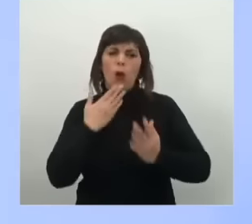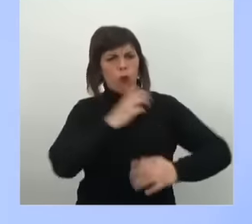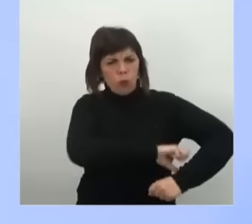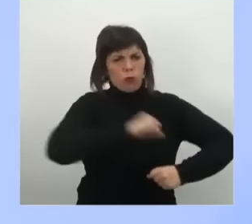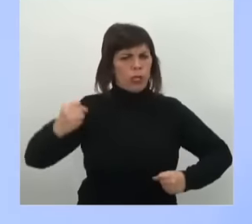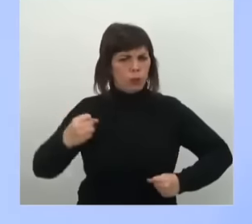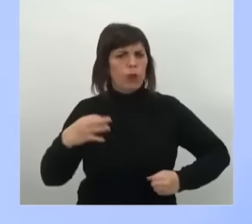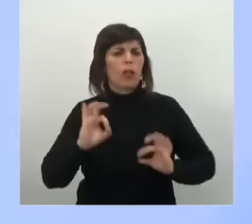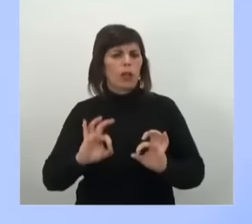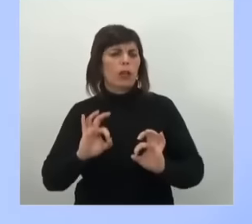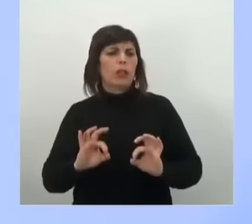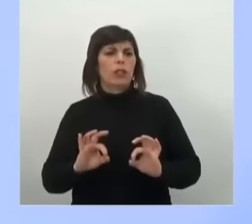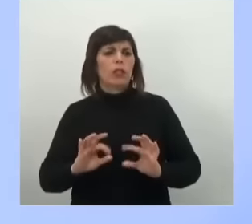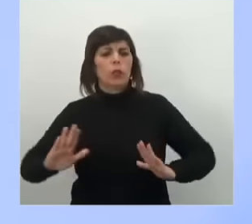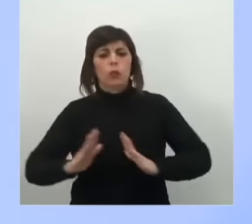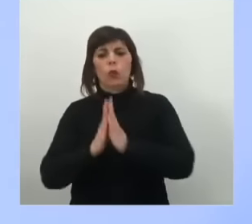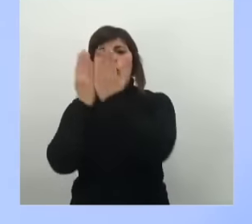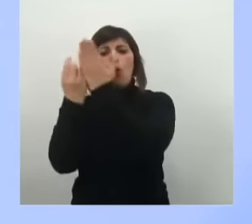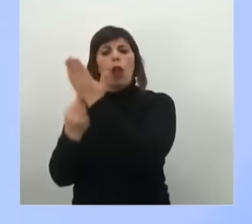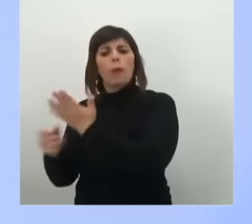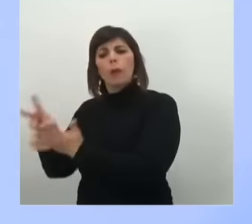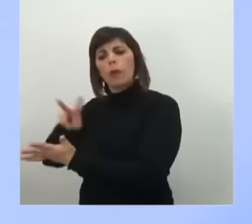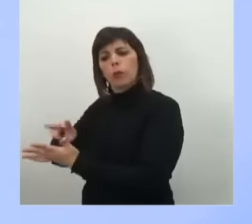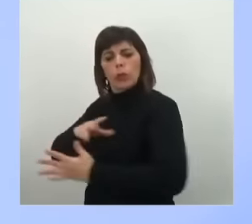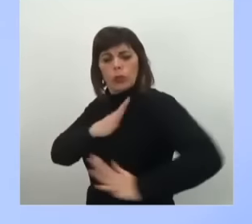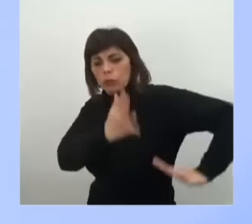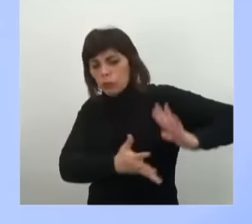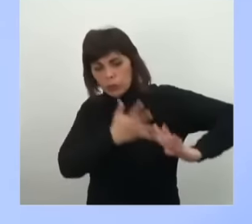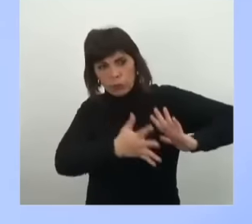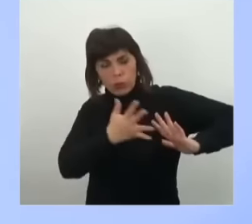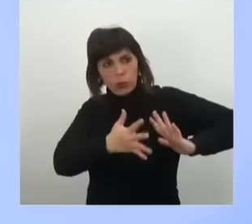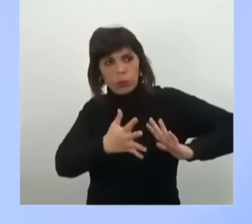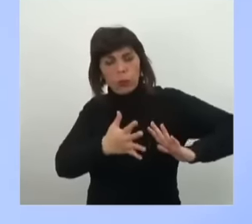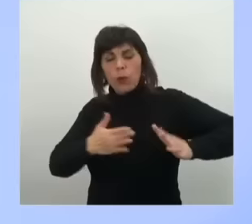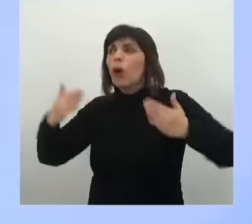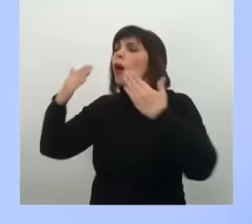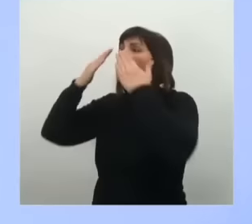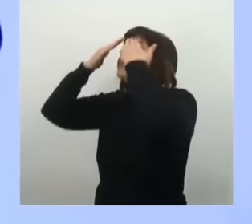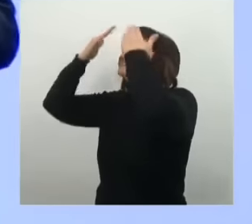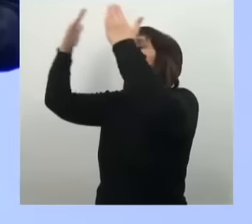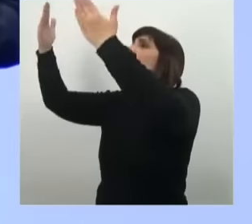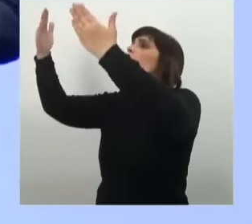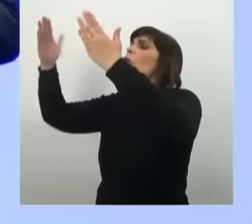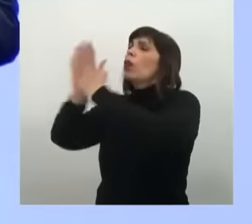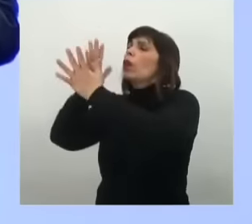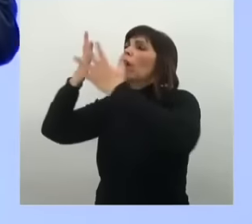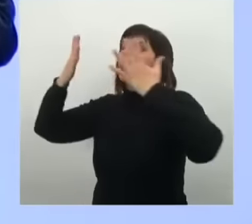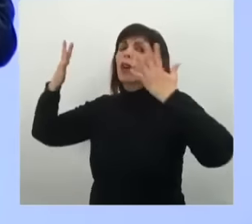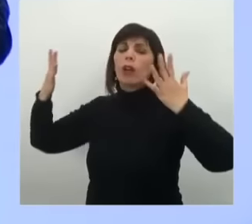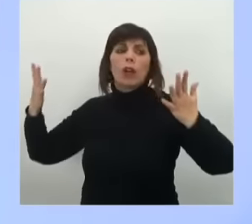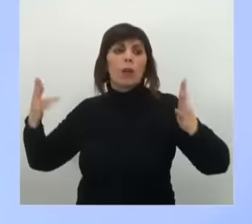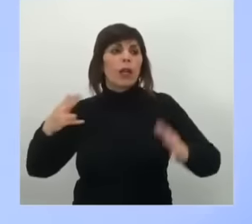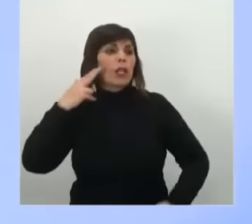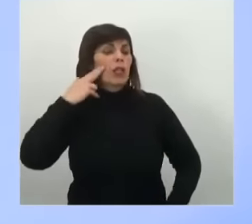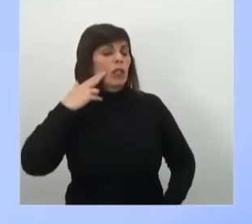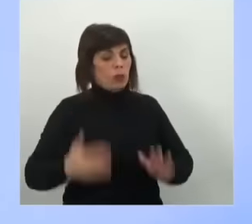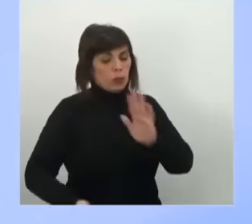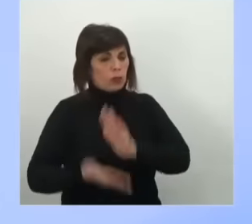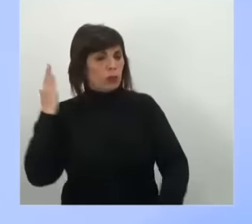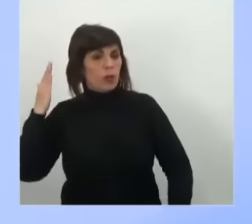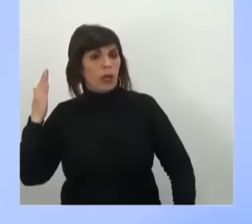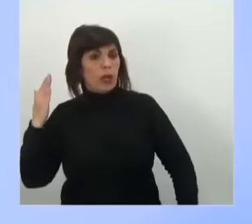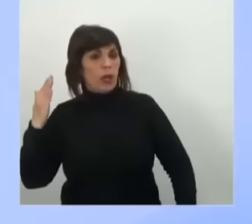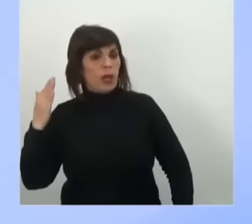en voz alta adora al Señor Busca al Señor y cuando el temor se va tú sabes cuándo se va sabes cuándo cuando